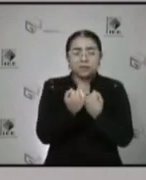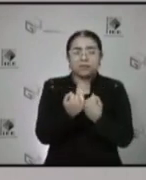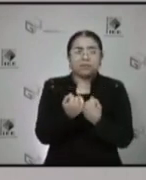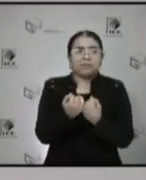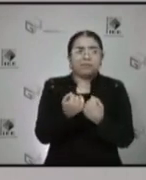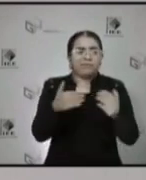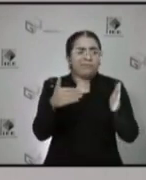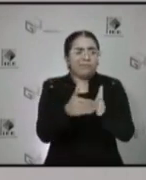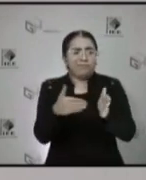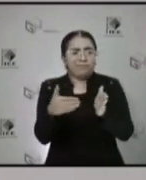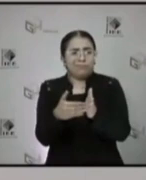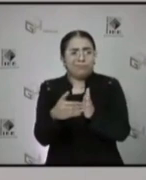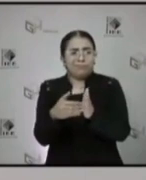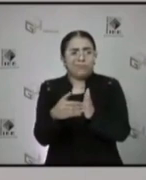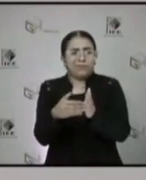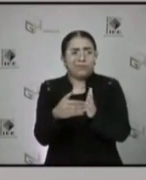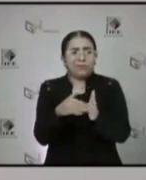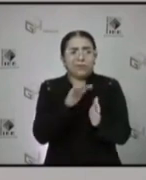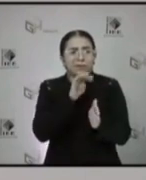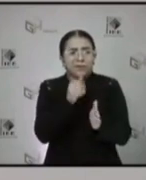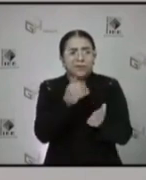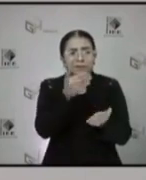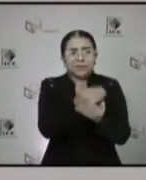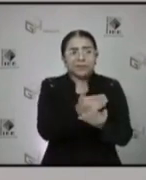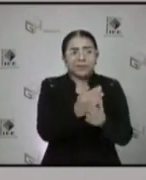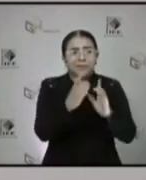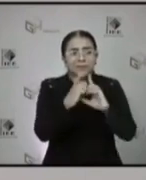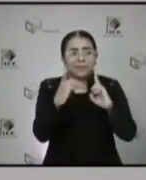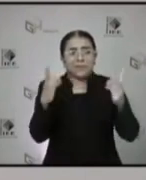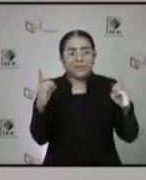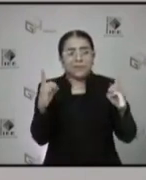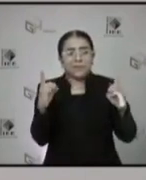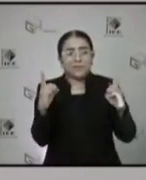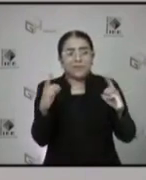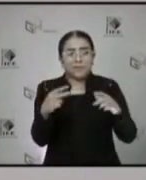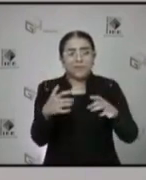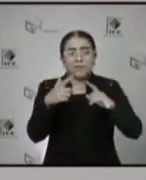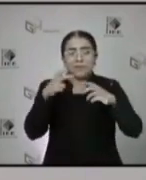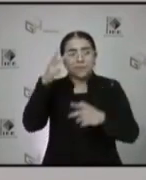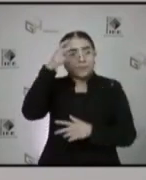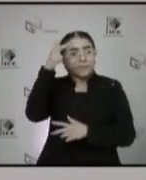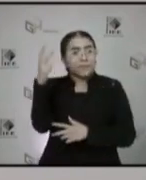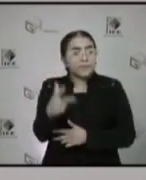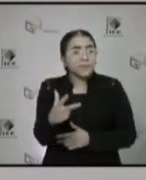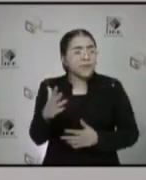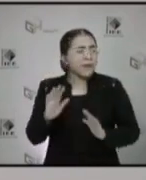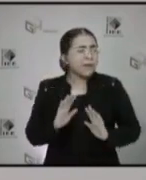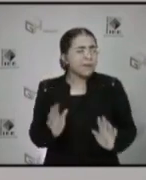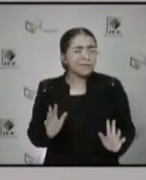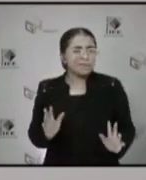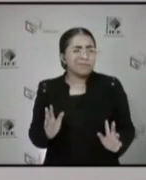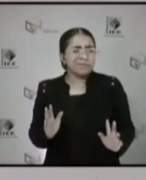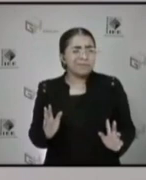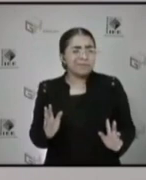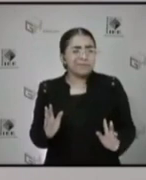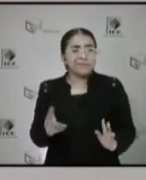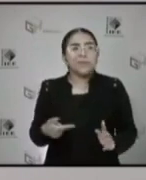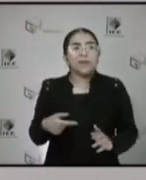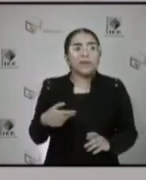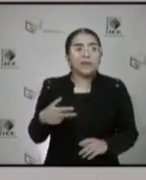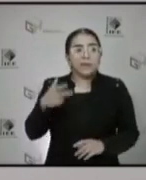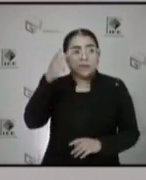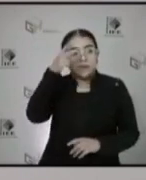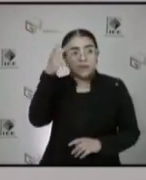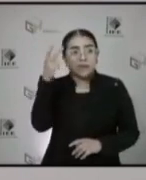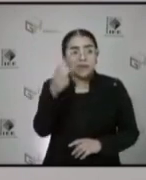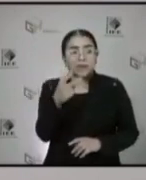obstáculos que han frenado el desarrollo de Hidalgo. Hidalgo está con toda la posibilidad